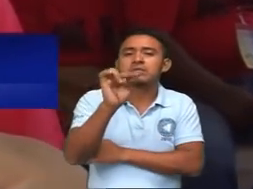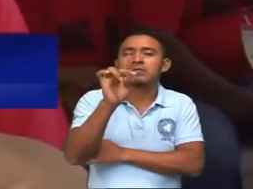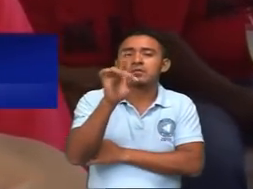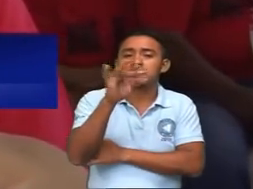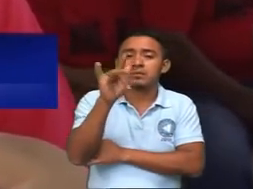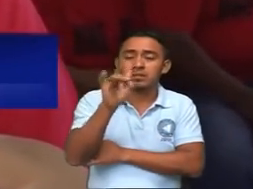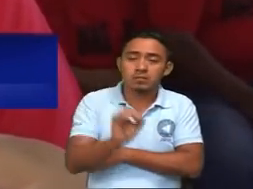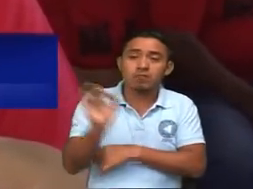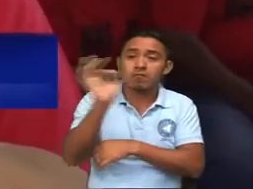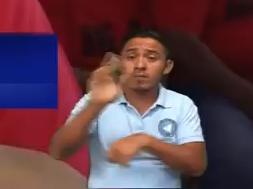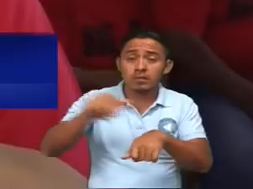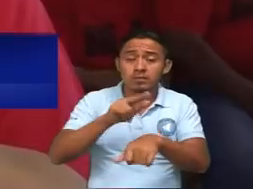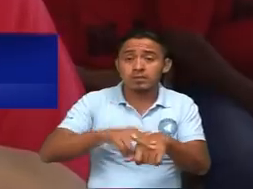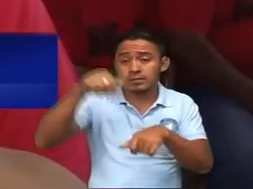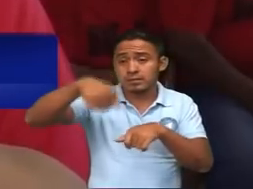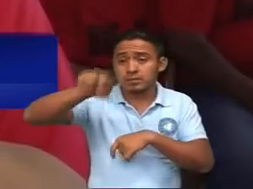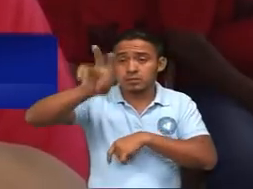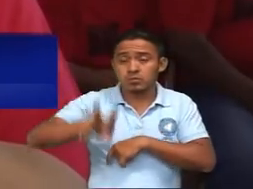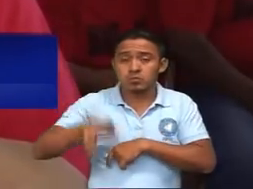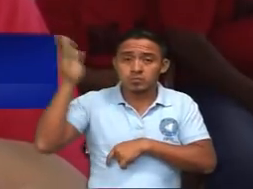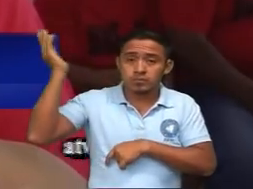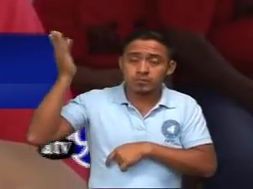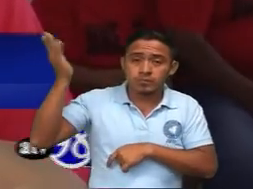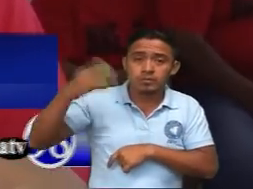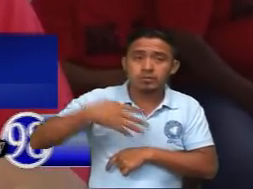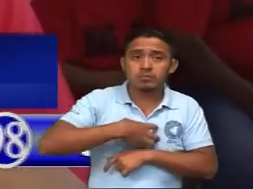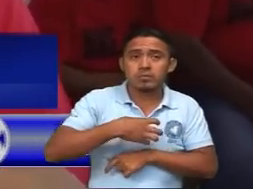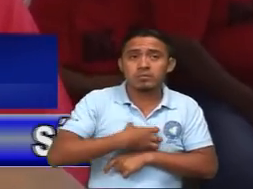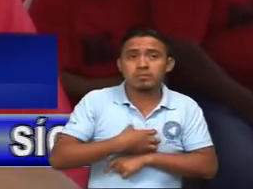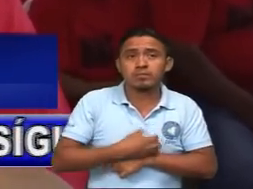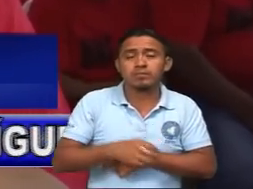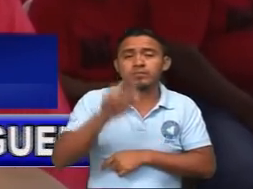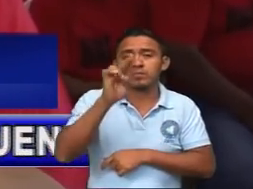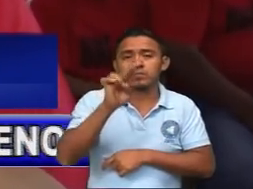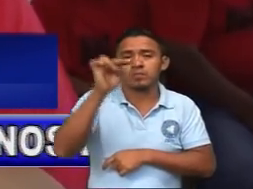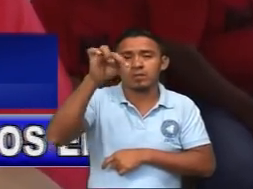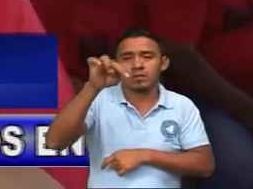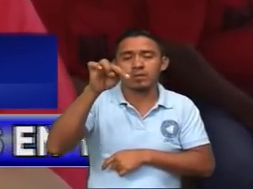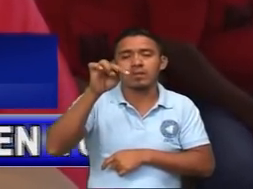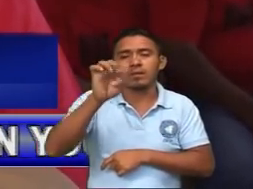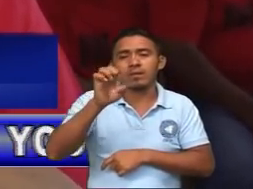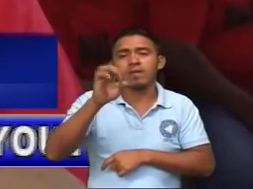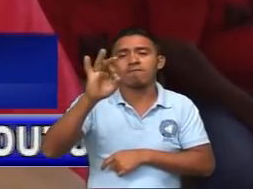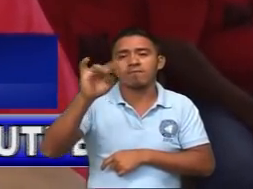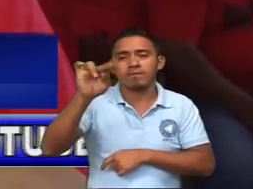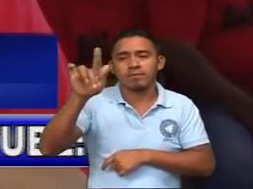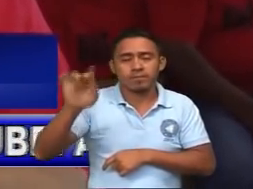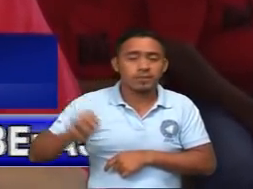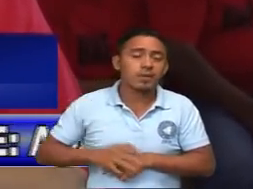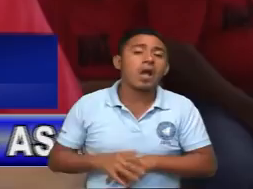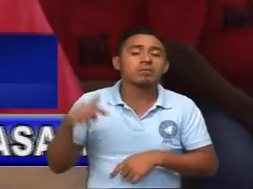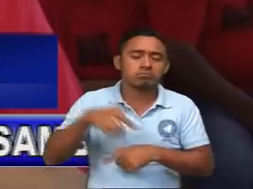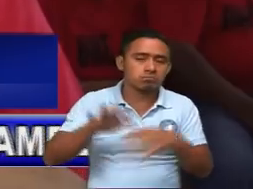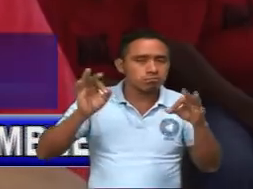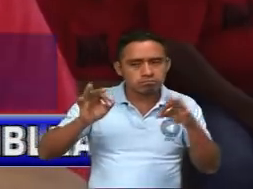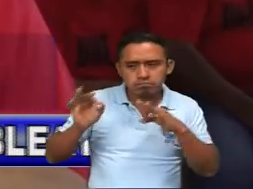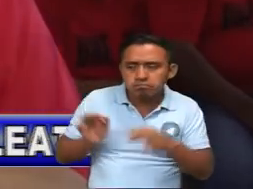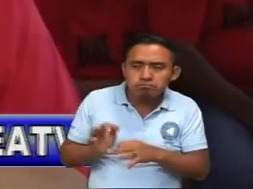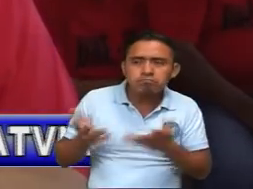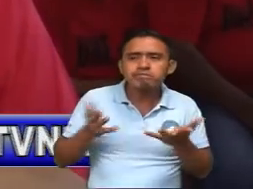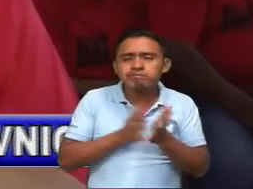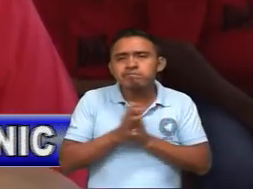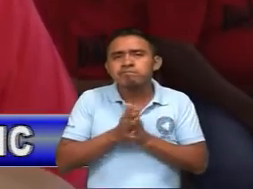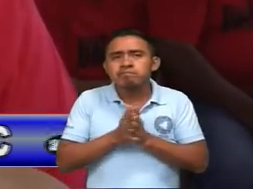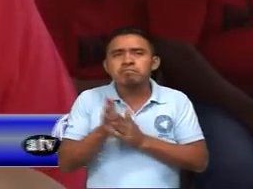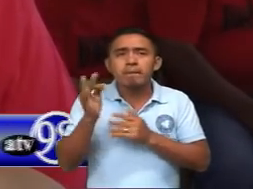nacional, en este segundo congreso de nuestra UNE-FNT. Ha sido una oportunidad increíble, ¿verdad?